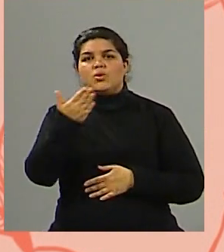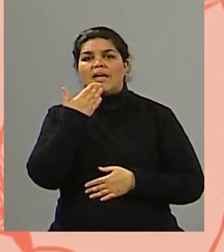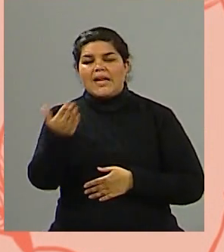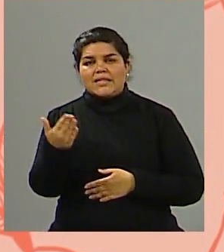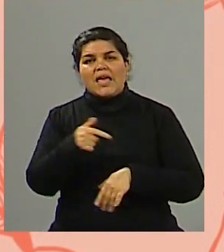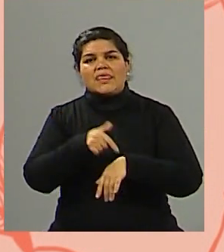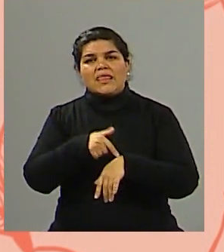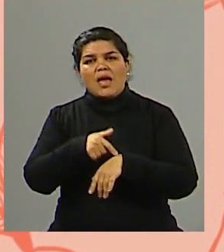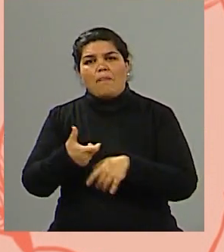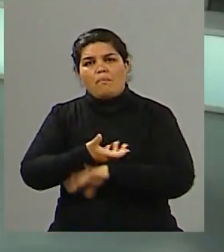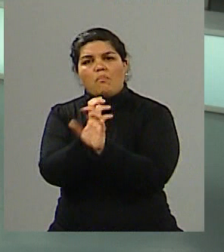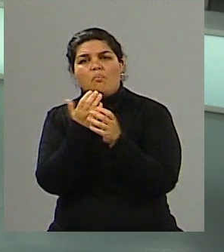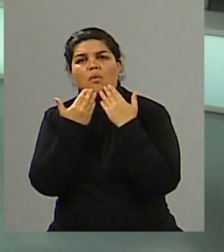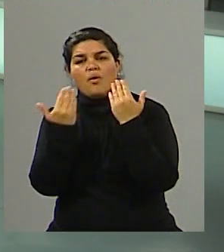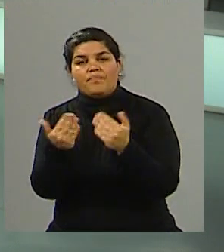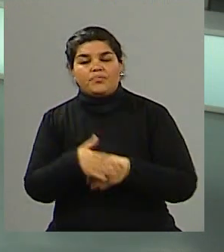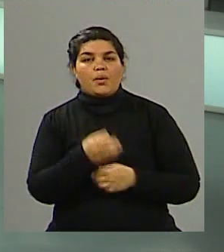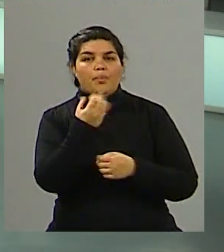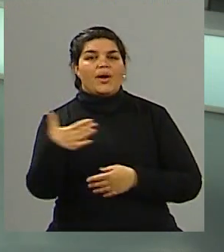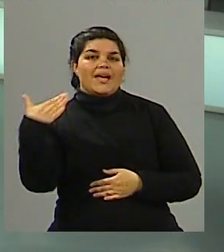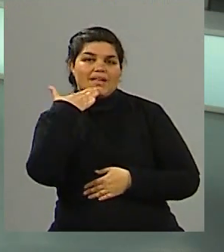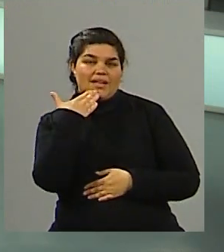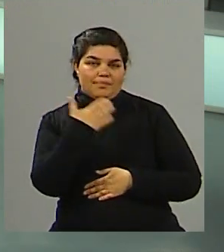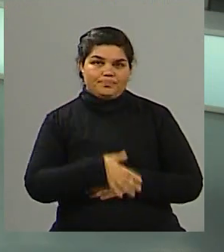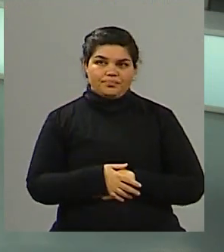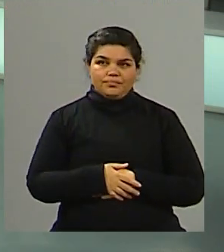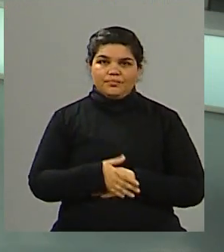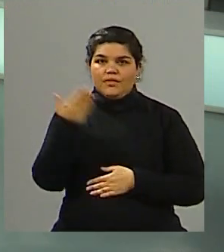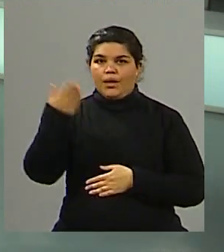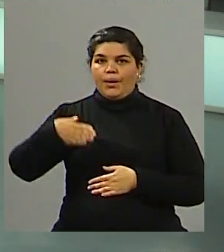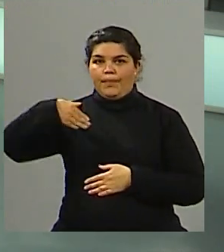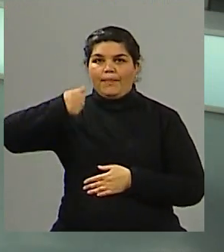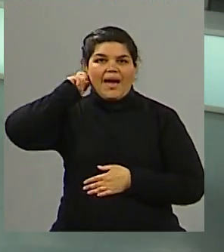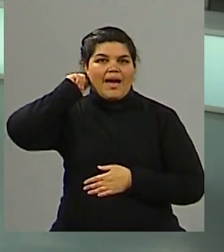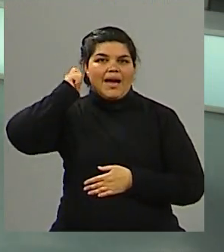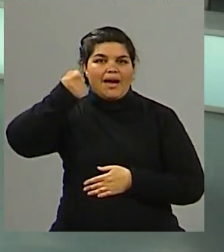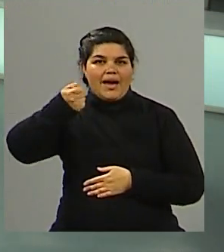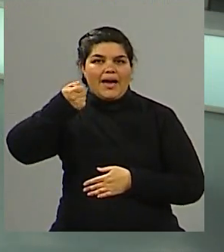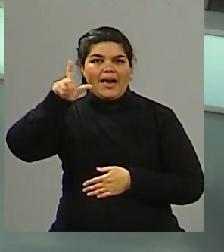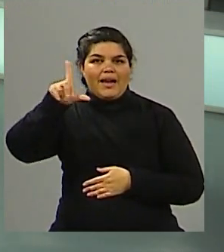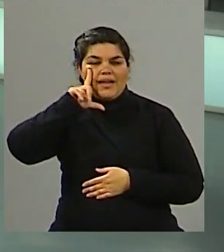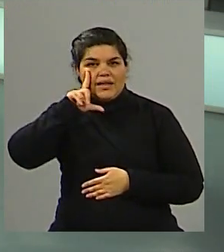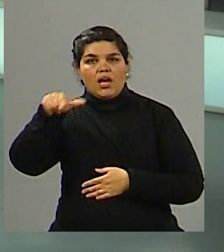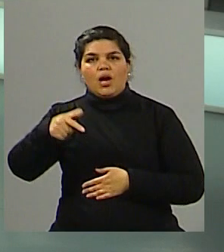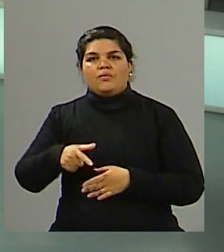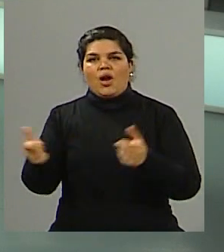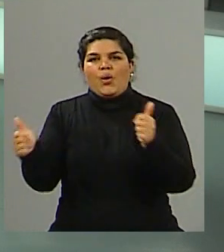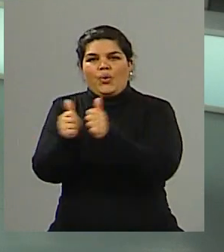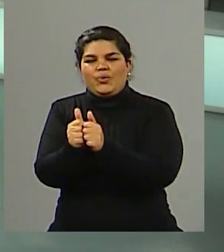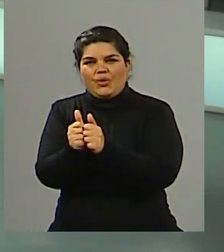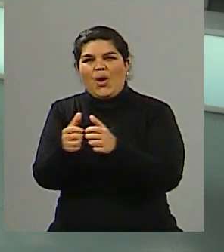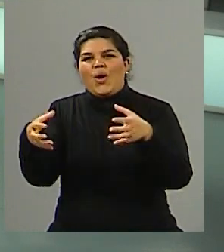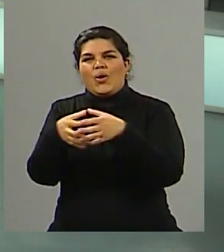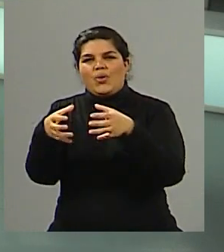Muchísimas gracias. Que tengas buenas tardes. Hablamos con Magalí Cyrulnikov, ella es cofundadora de la Comunidad Federal Inquilina